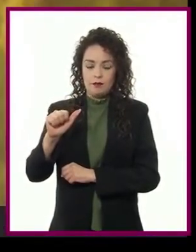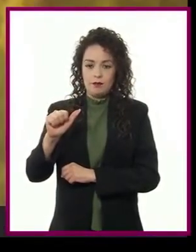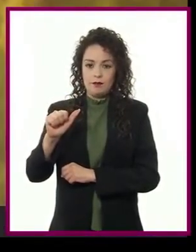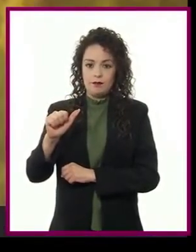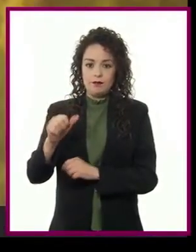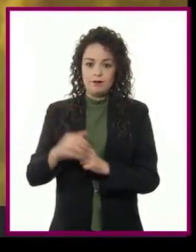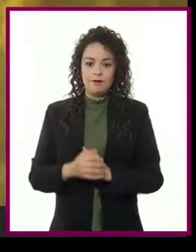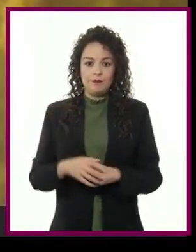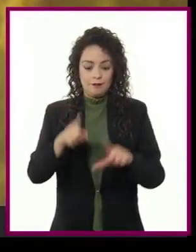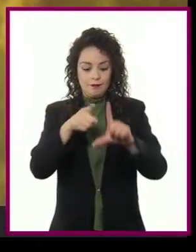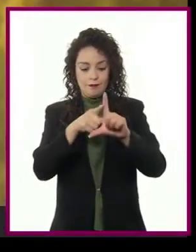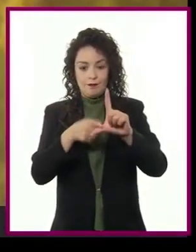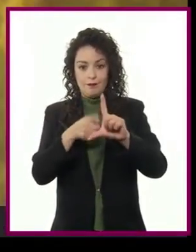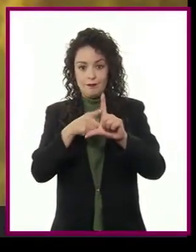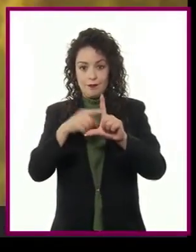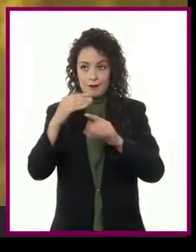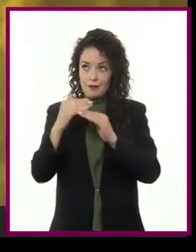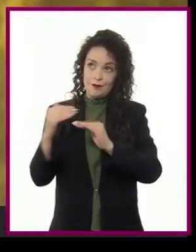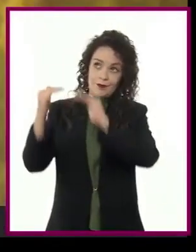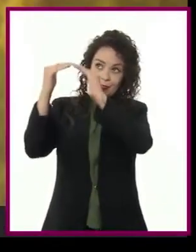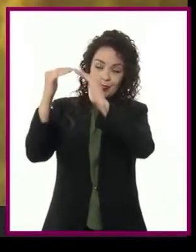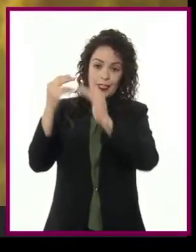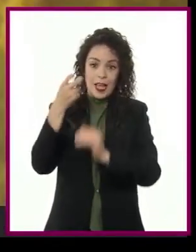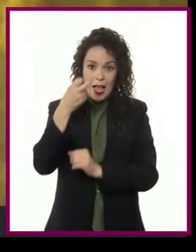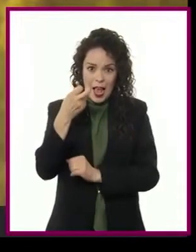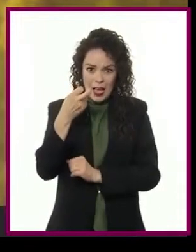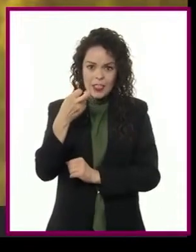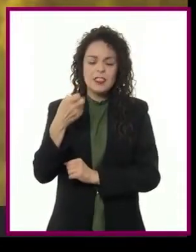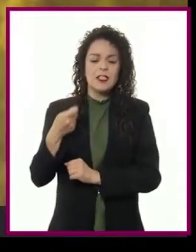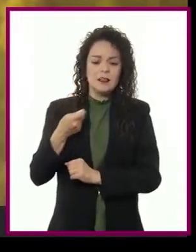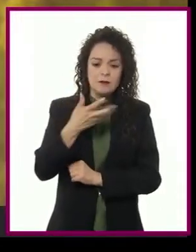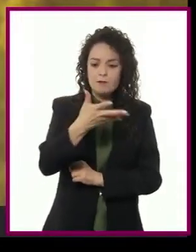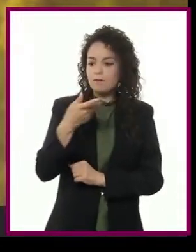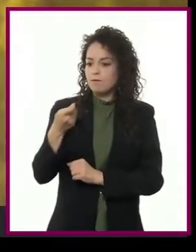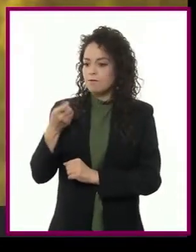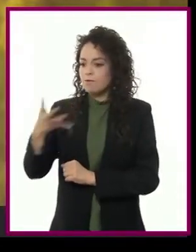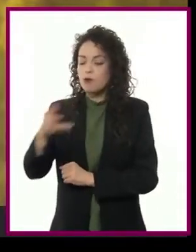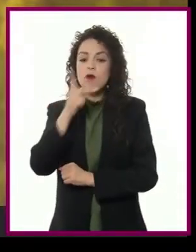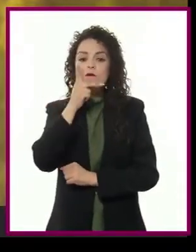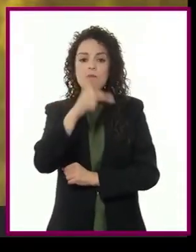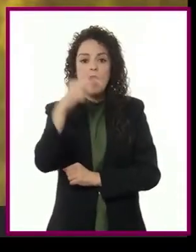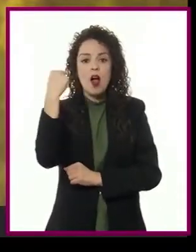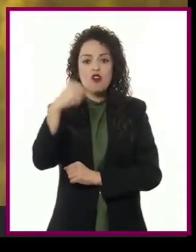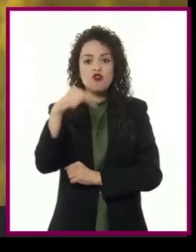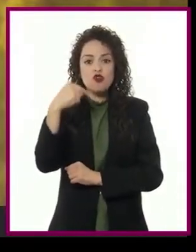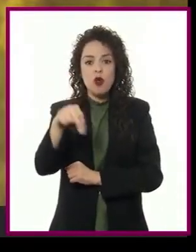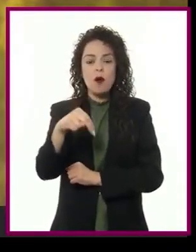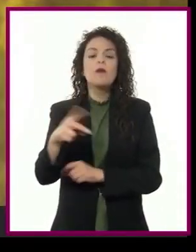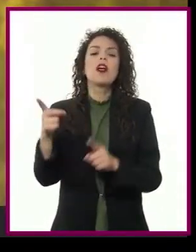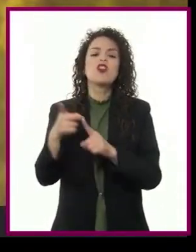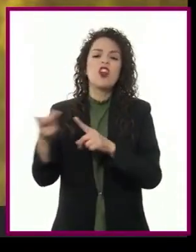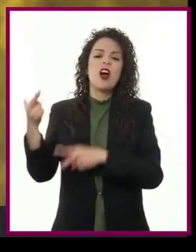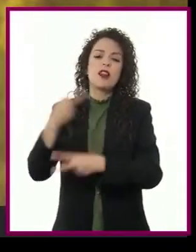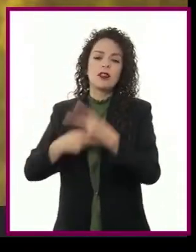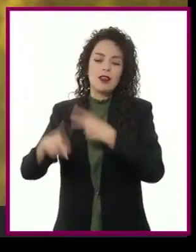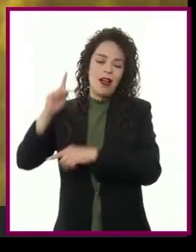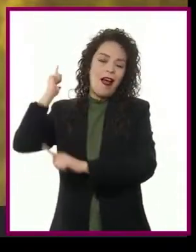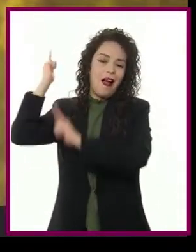Como ya se imaginarán, estas palabras que dan nombre a los lados del triángulo provienen del griego.